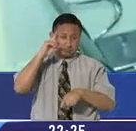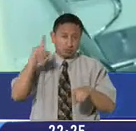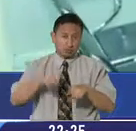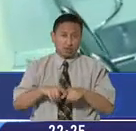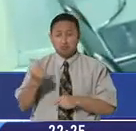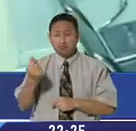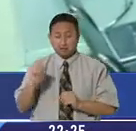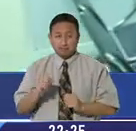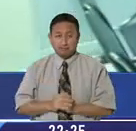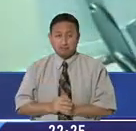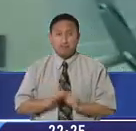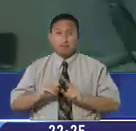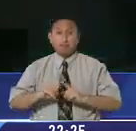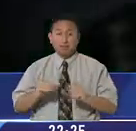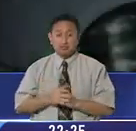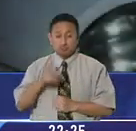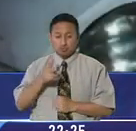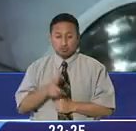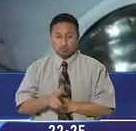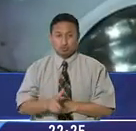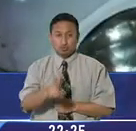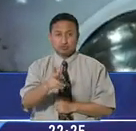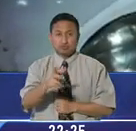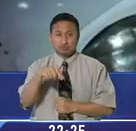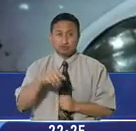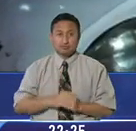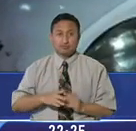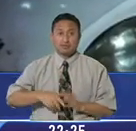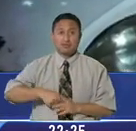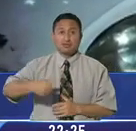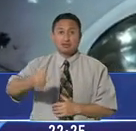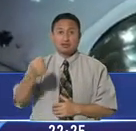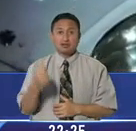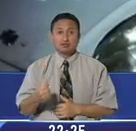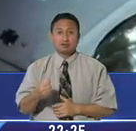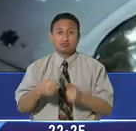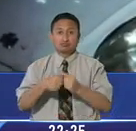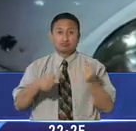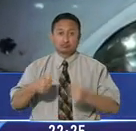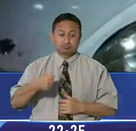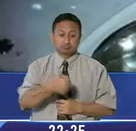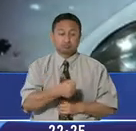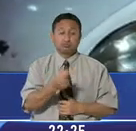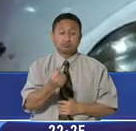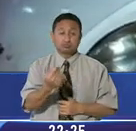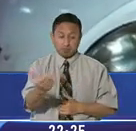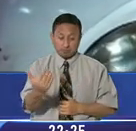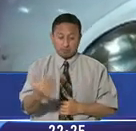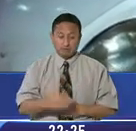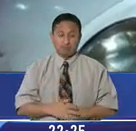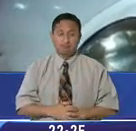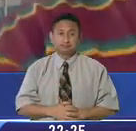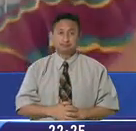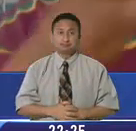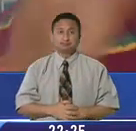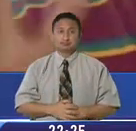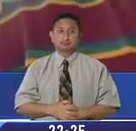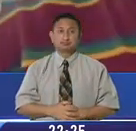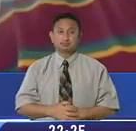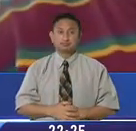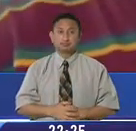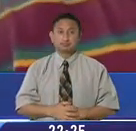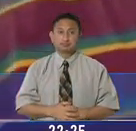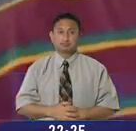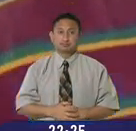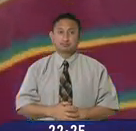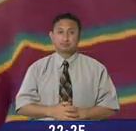carrera. Sin embargo, en el camino le mostró un cuchillo para obligarlo a entregar sus pertenencias.